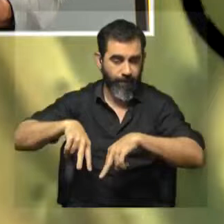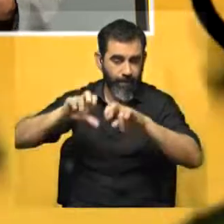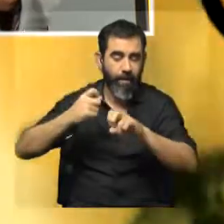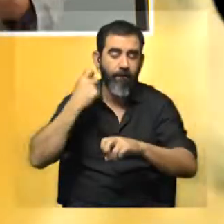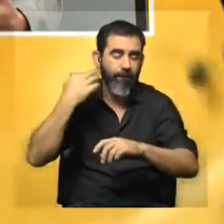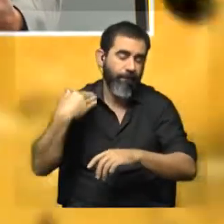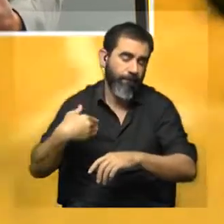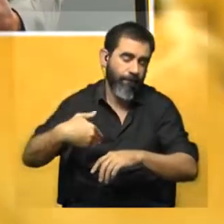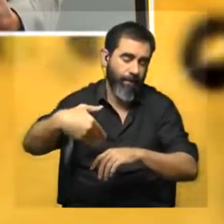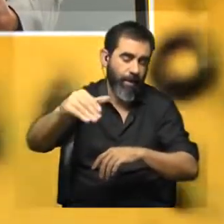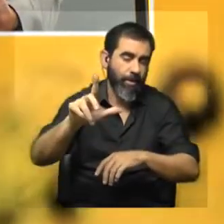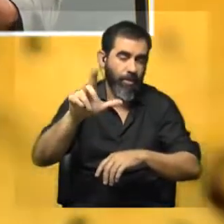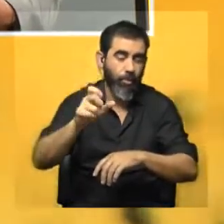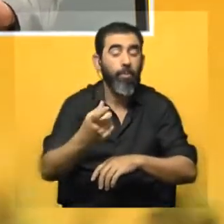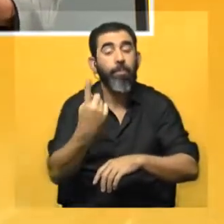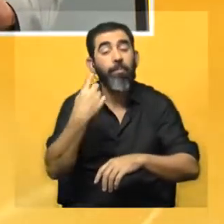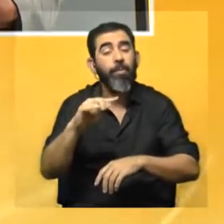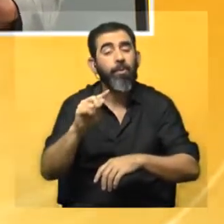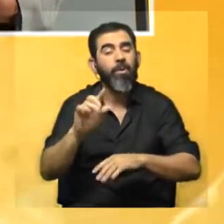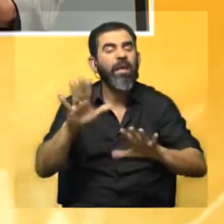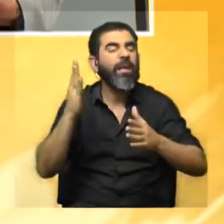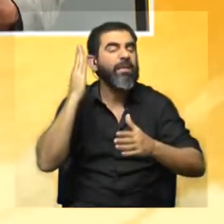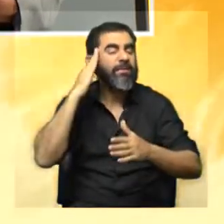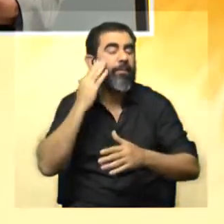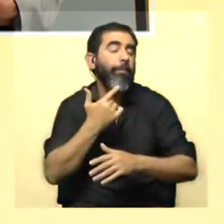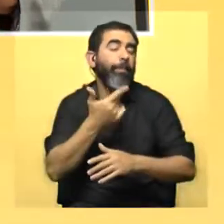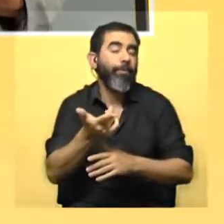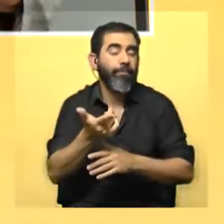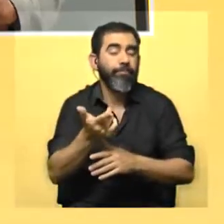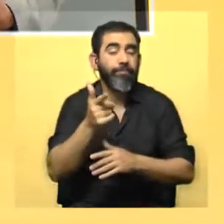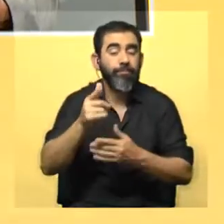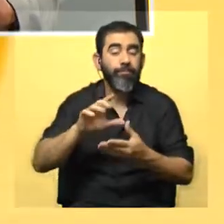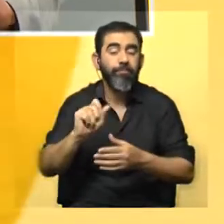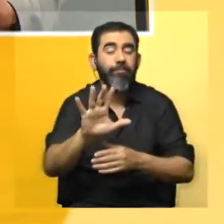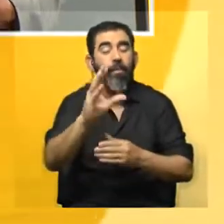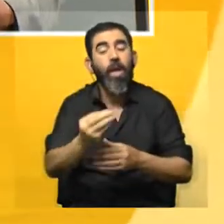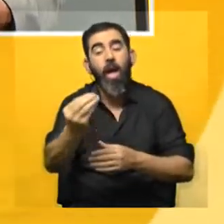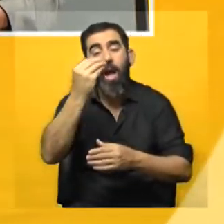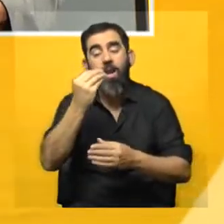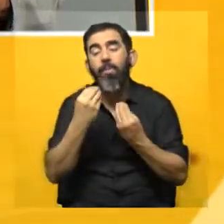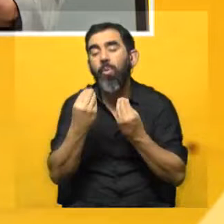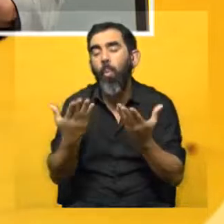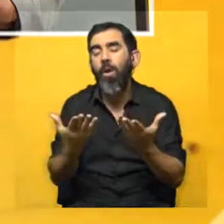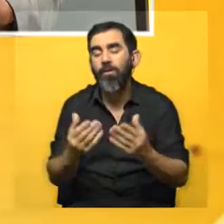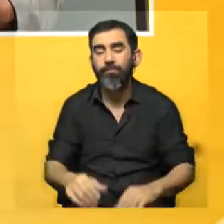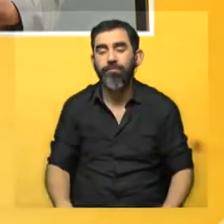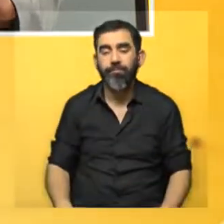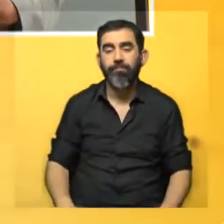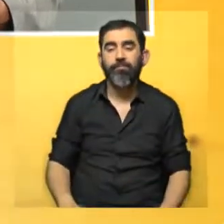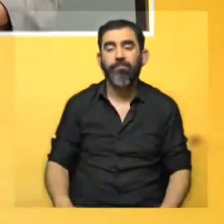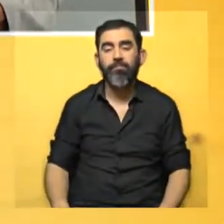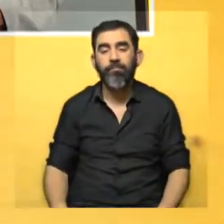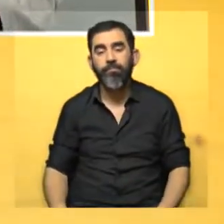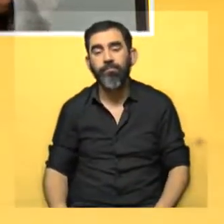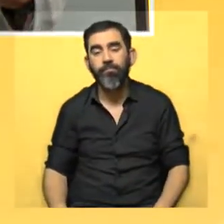para mucho más por delante, pero ¿qué sabemos, por ejemplo, de este tipo de alimentos de fermentados? ¿Qué es lo que pasa? Y